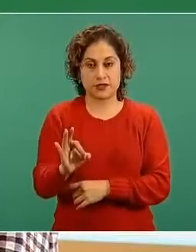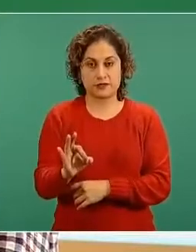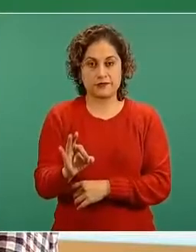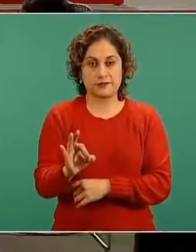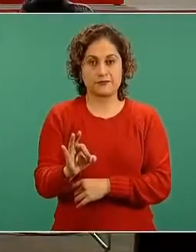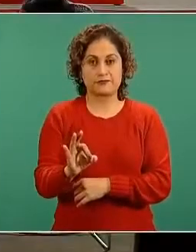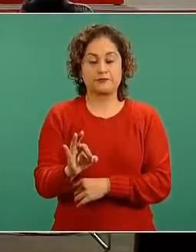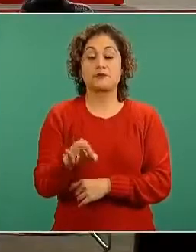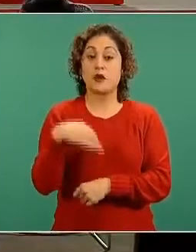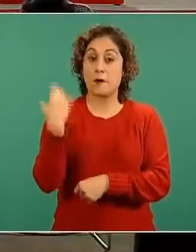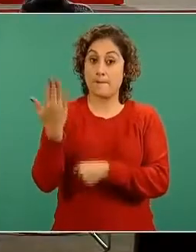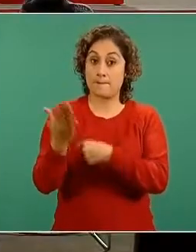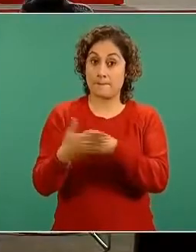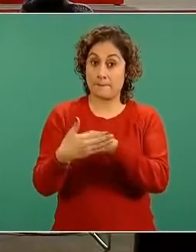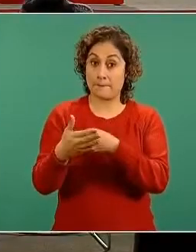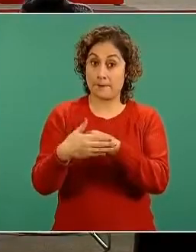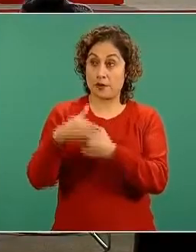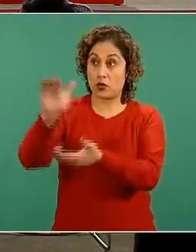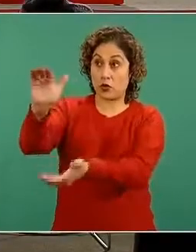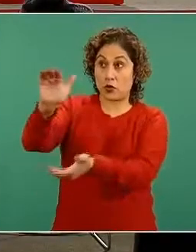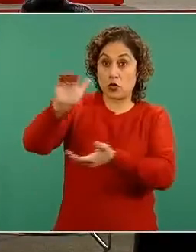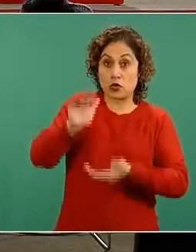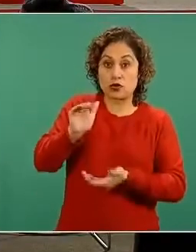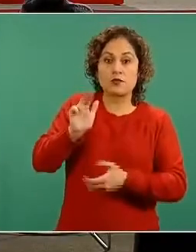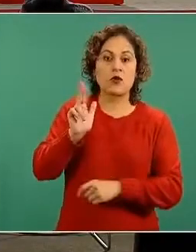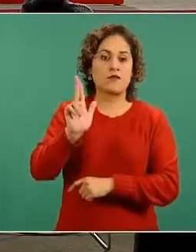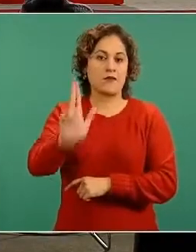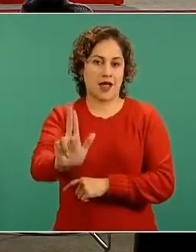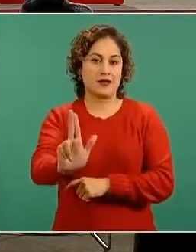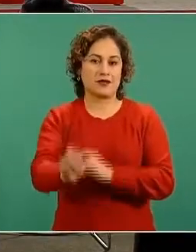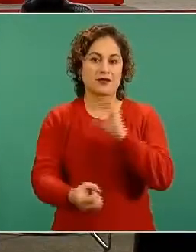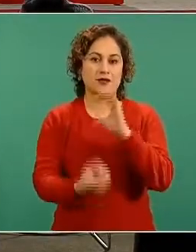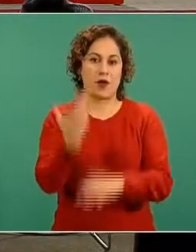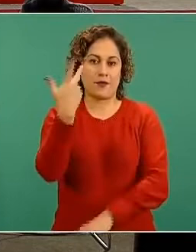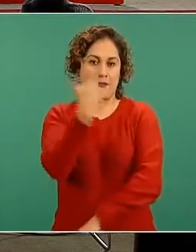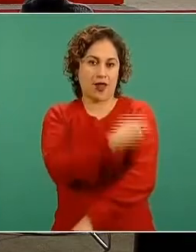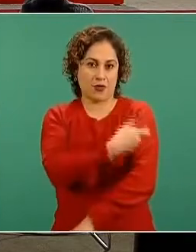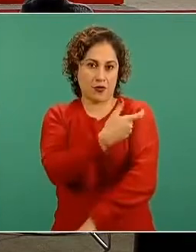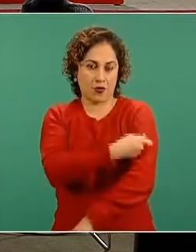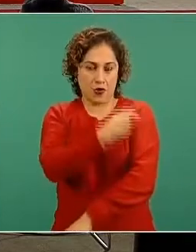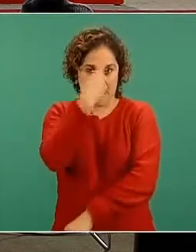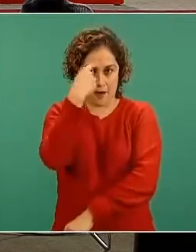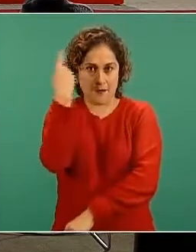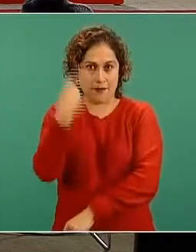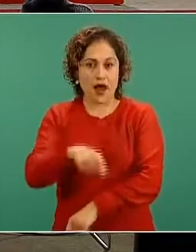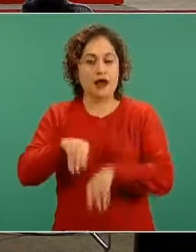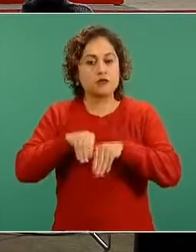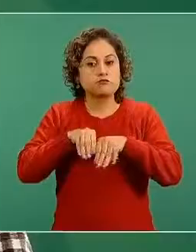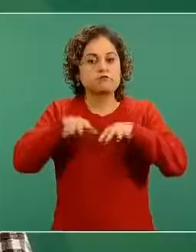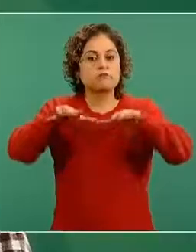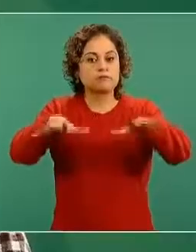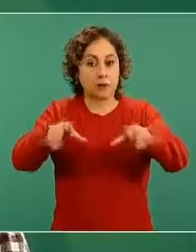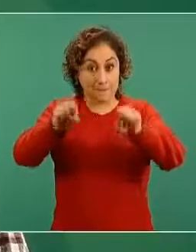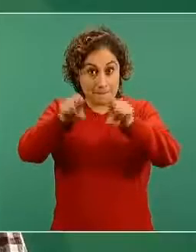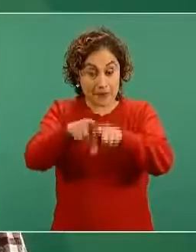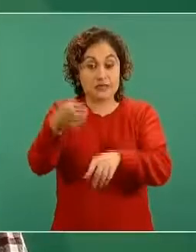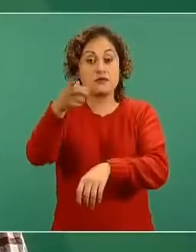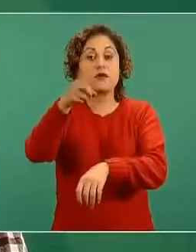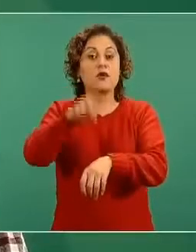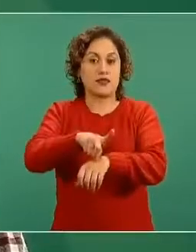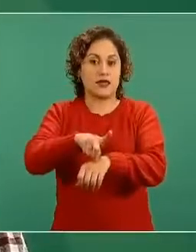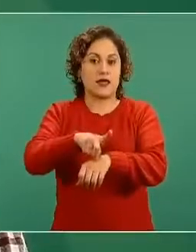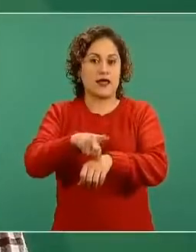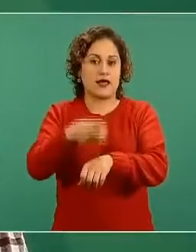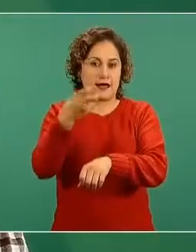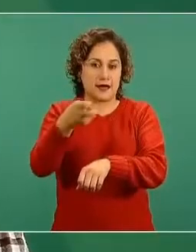estaremos recibiendo el nuevo paquete el próximo martes. Ese mismo martes se desplazará a las unidades operativas en